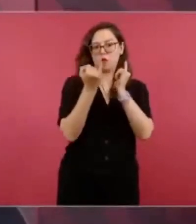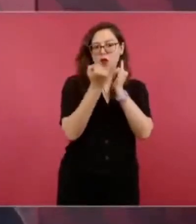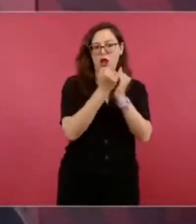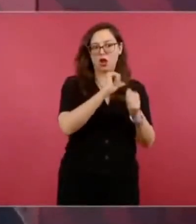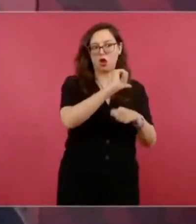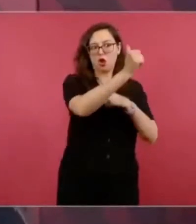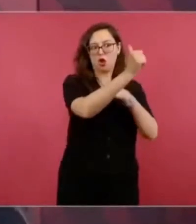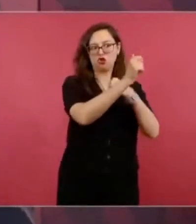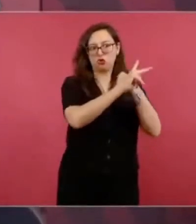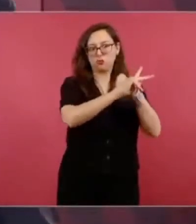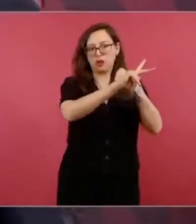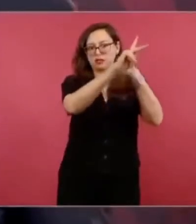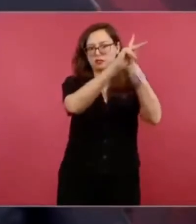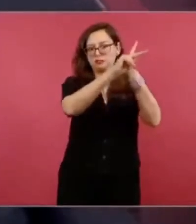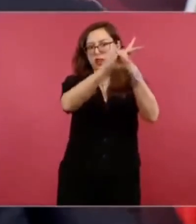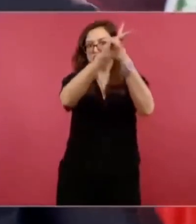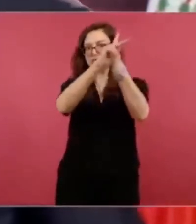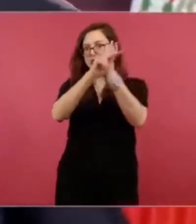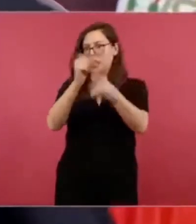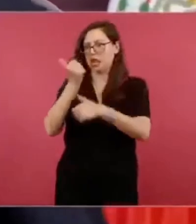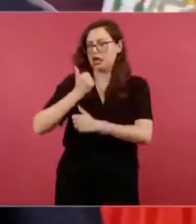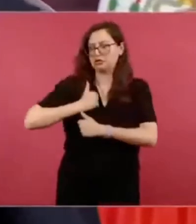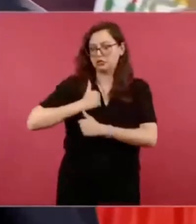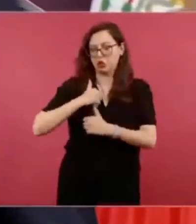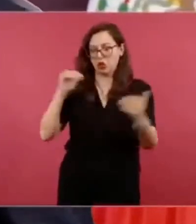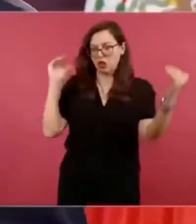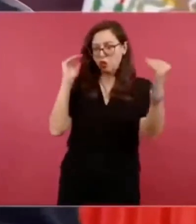mencionar, a otros países,